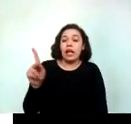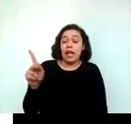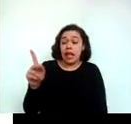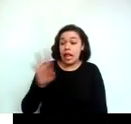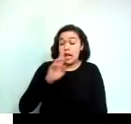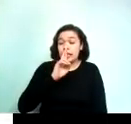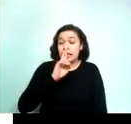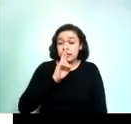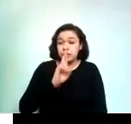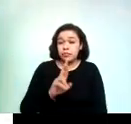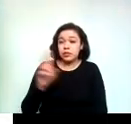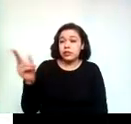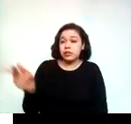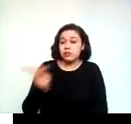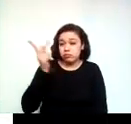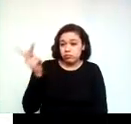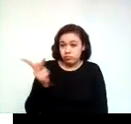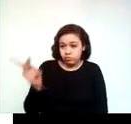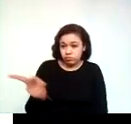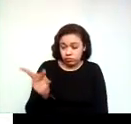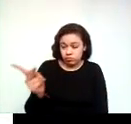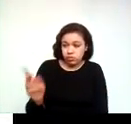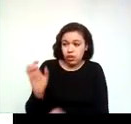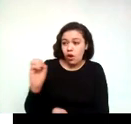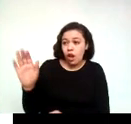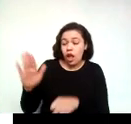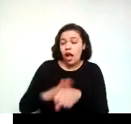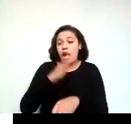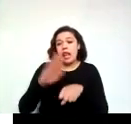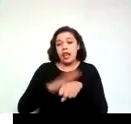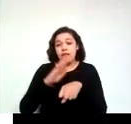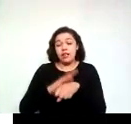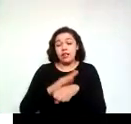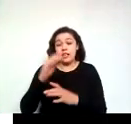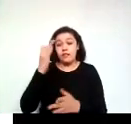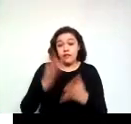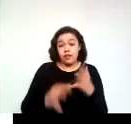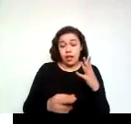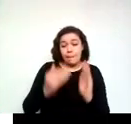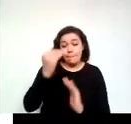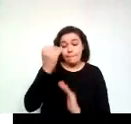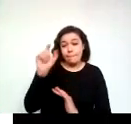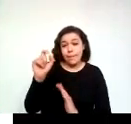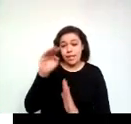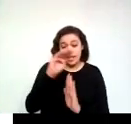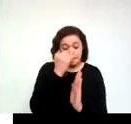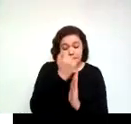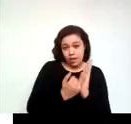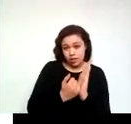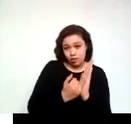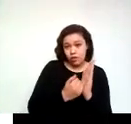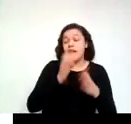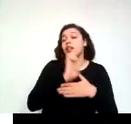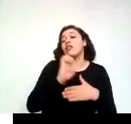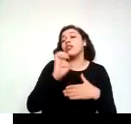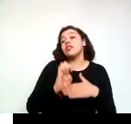del cuestionario o la calificación final es menor a 20, entonces estoy